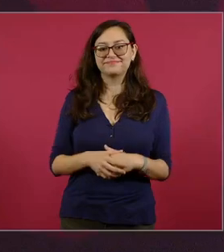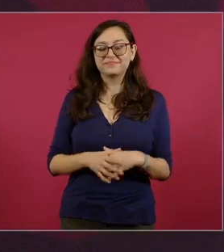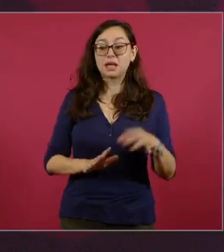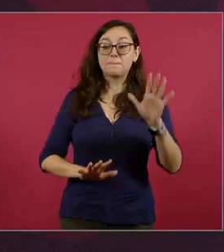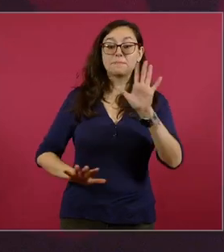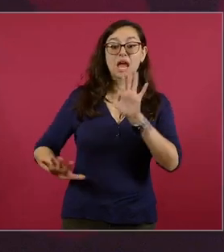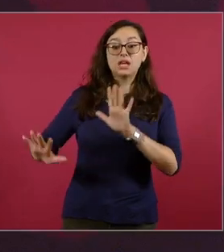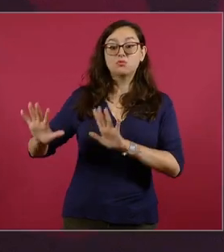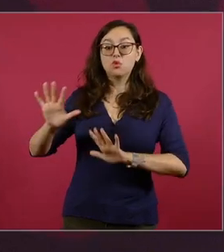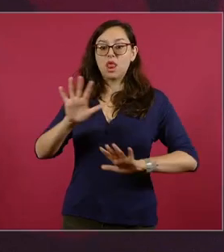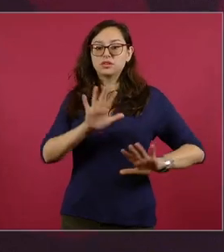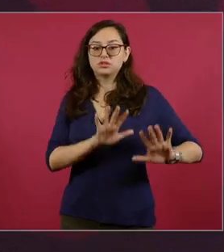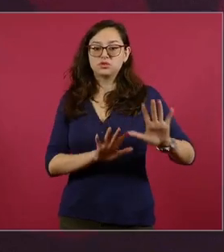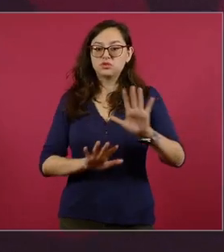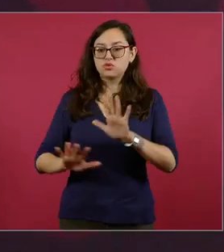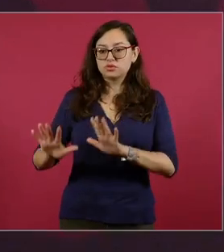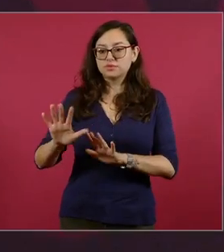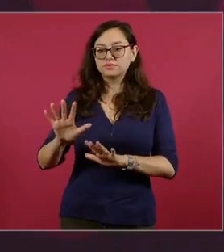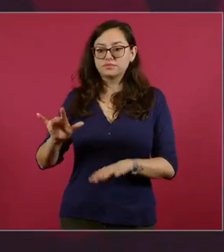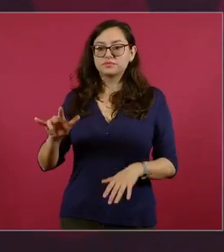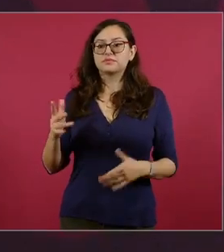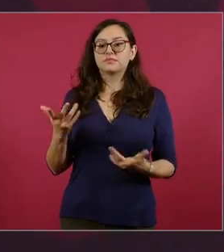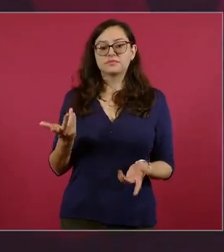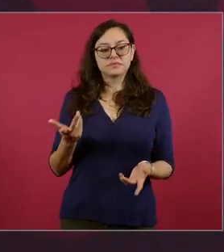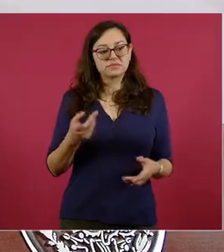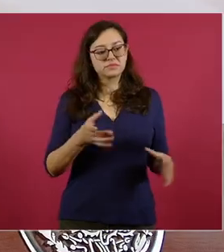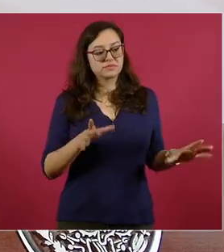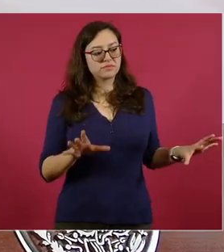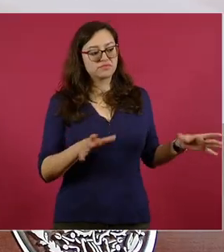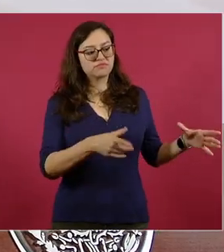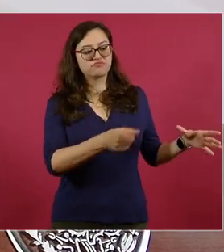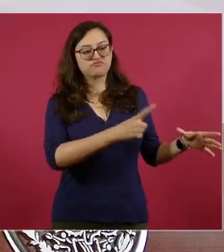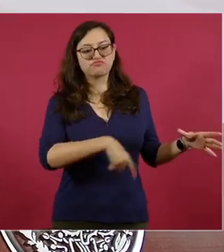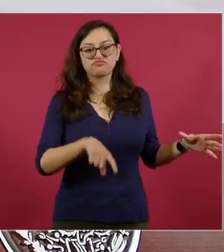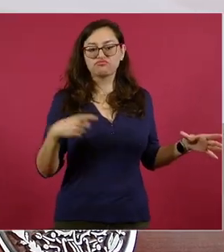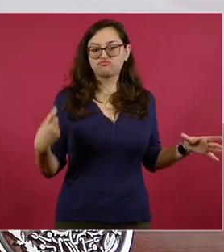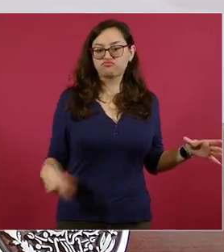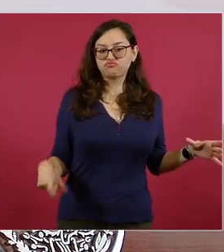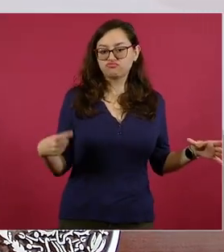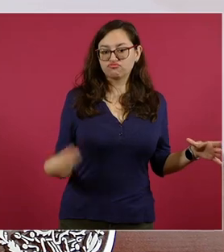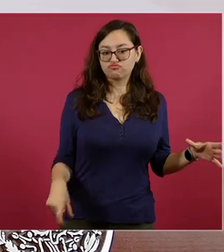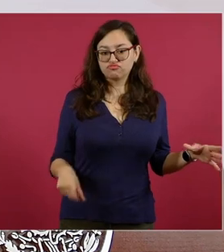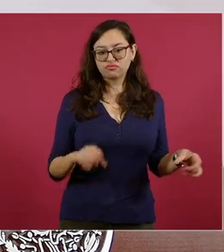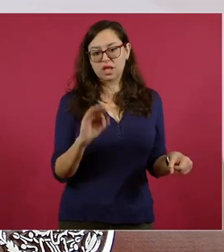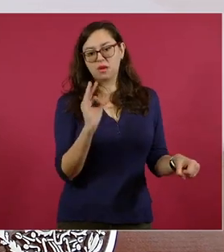intereses de los que se beneficiaban